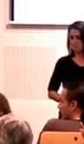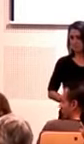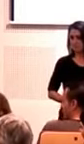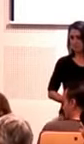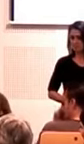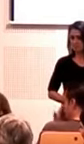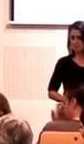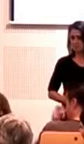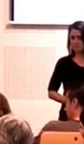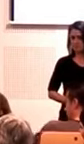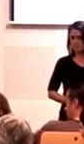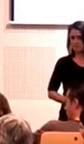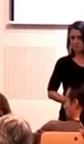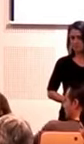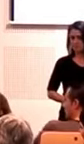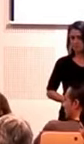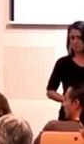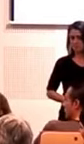Sí.